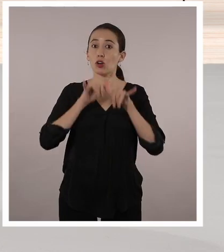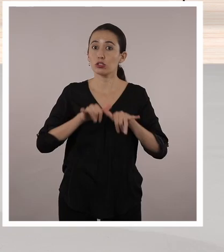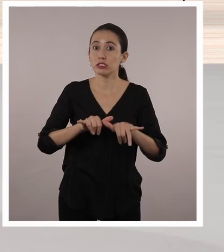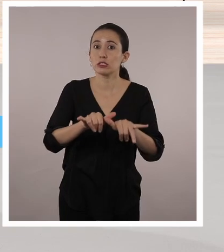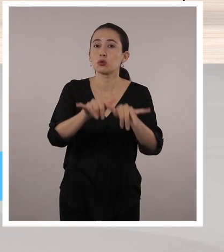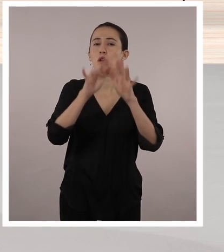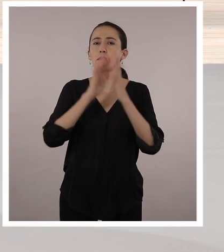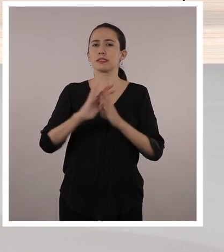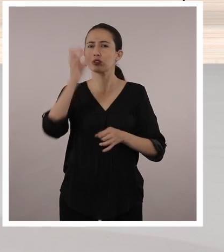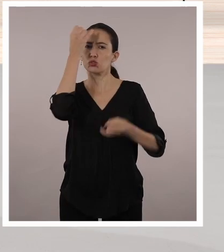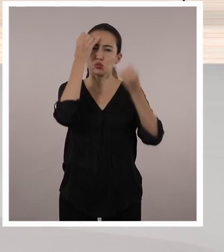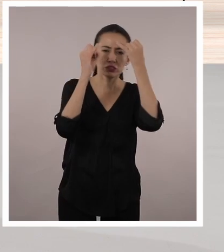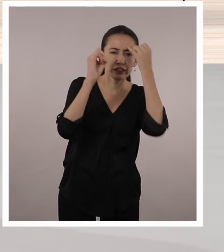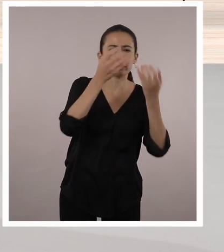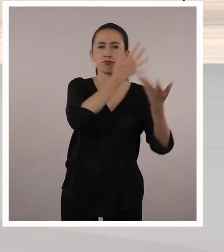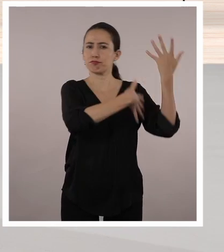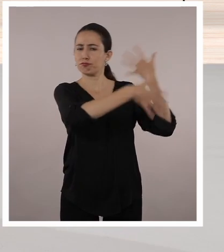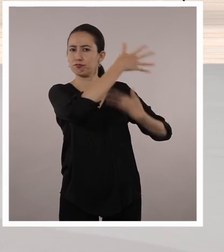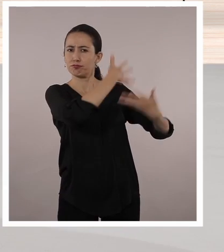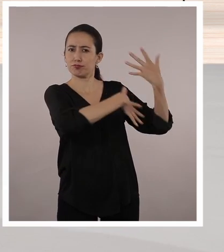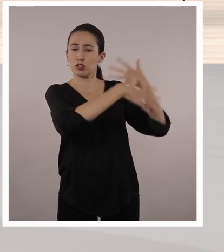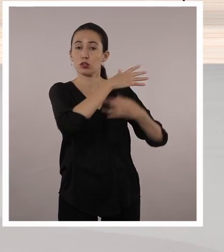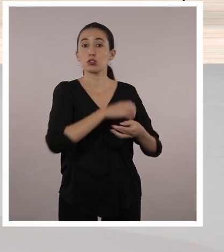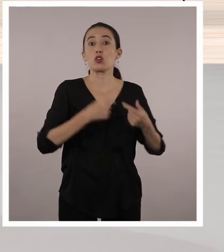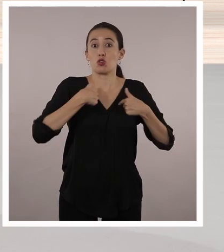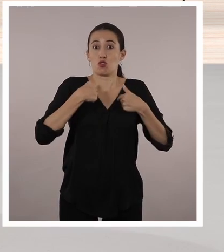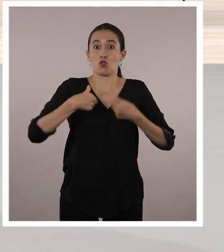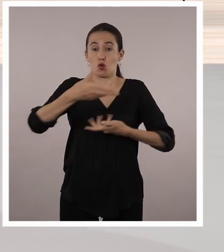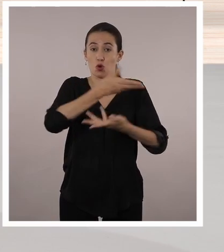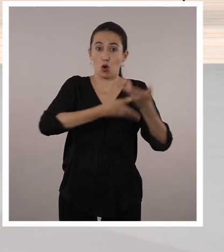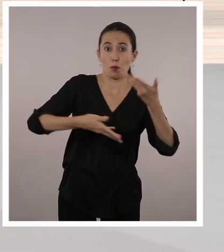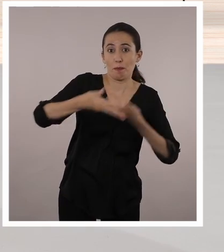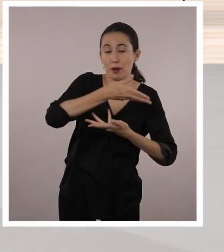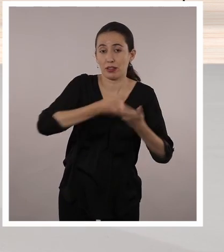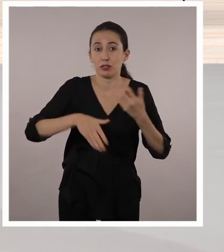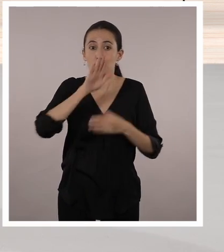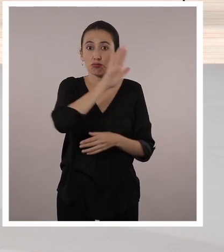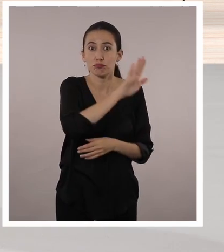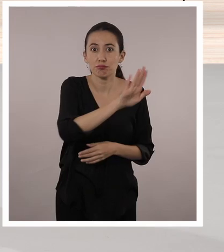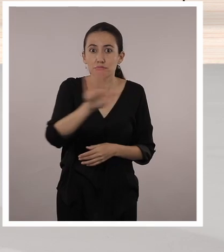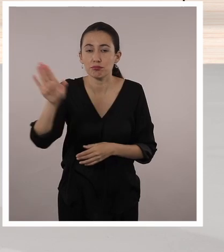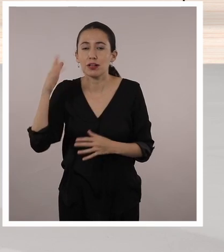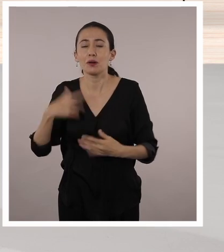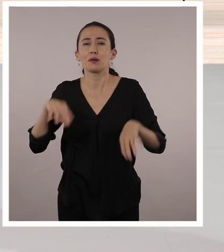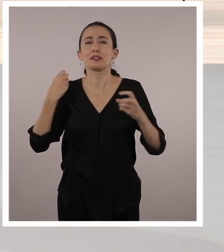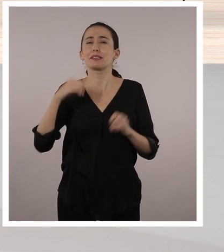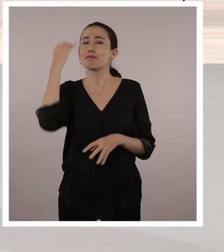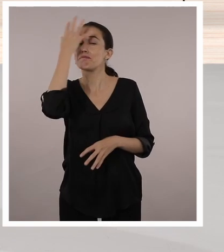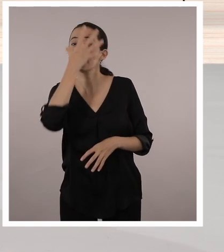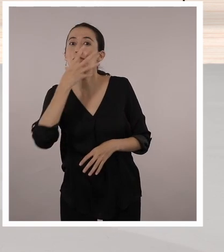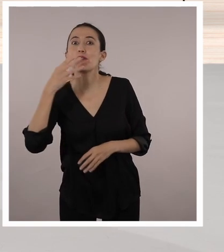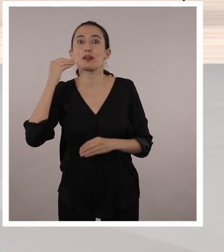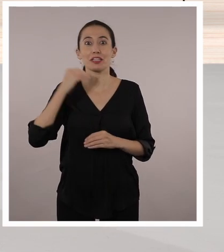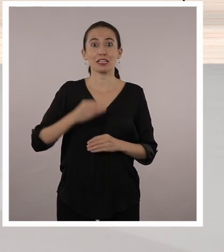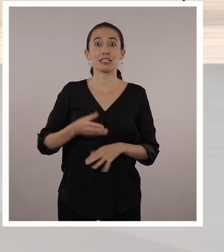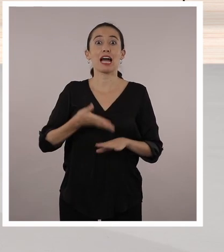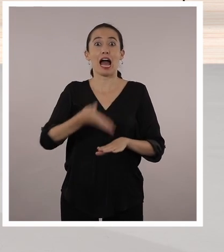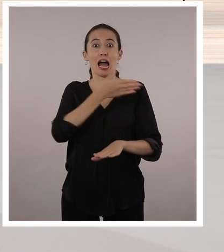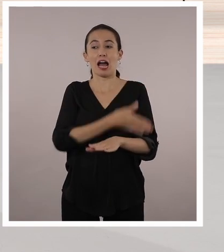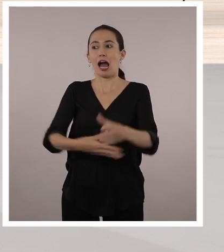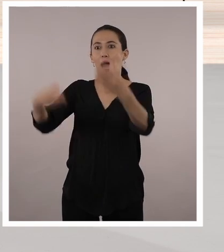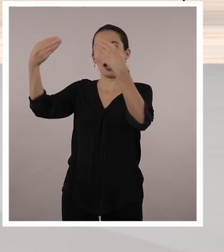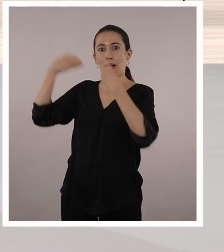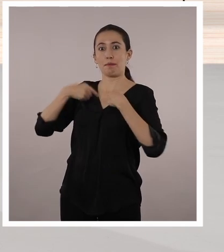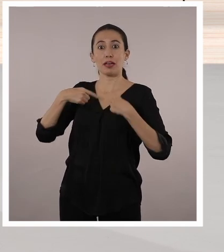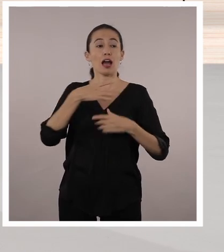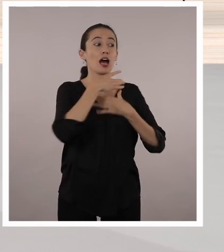Y continuando con nuestros mitos y leyendas, yo quiero compartir con todos ustedes unas lindas leyendas que me han